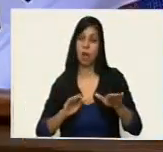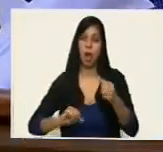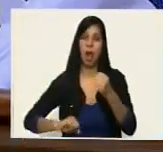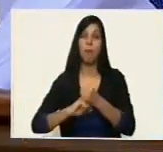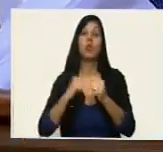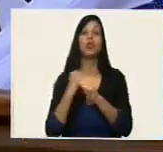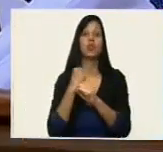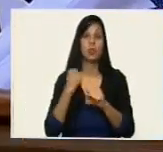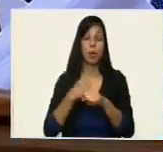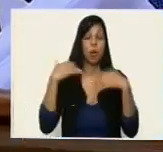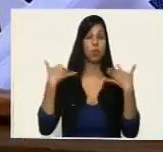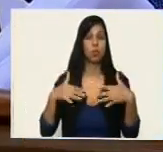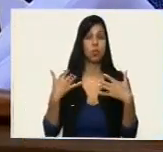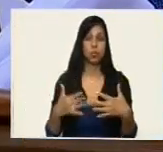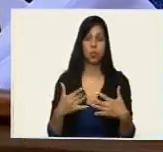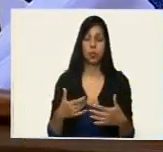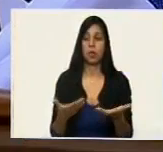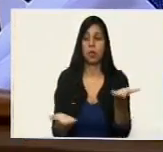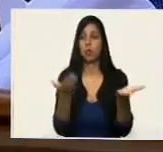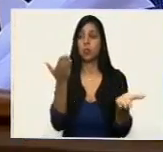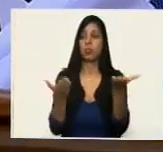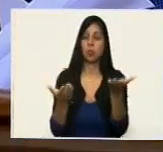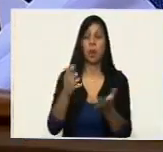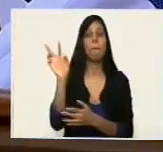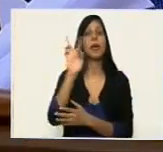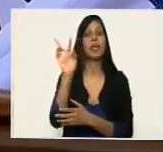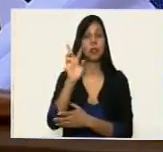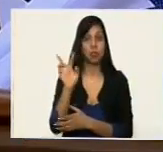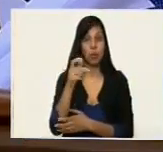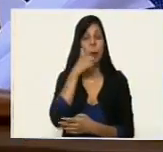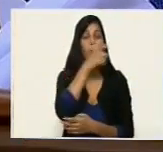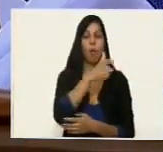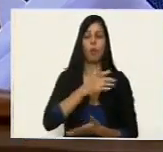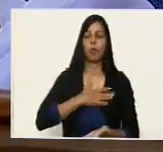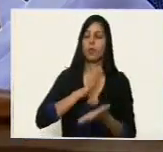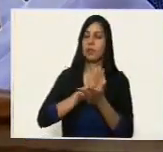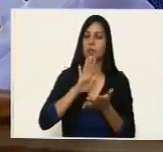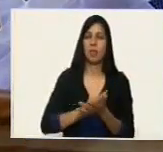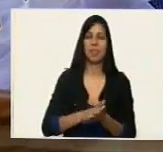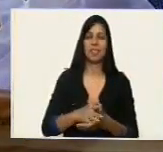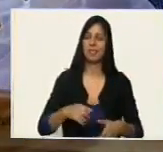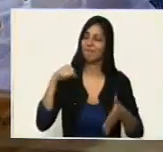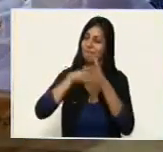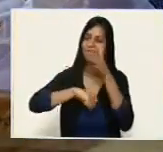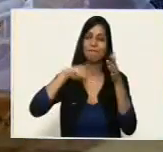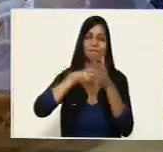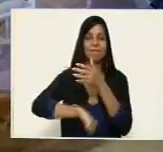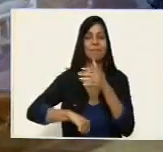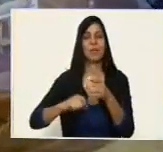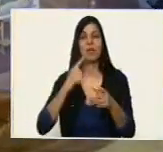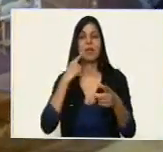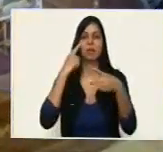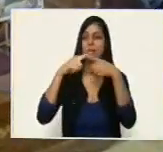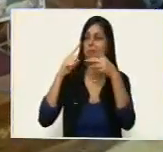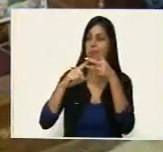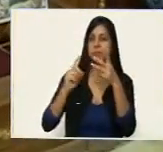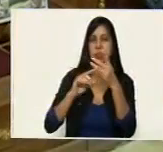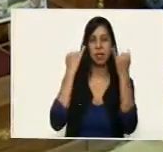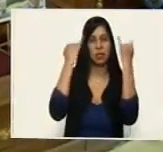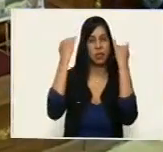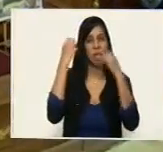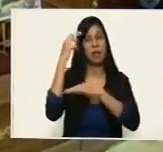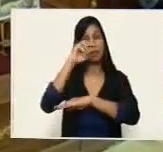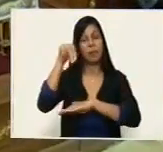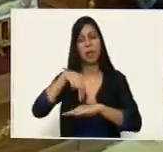labor titánica de estabilizar la cotidianidad de nuestro pueblo y dar la batalla que se tenga que dar en las poderosas herramientas que tiene esta